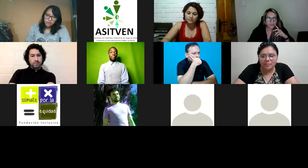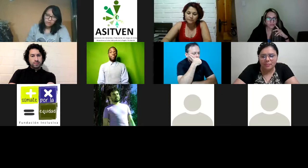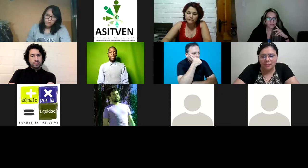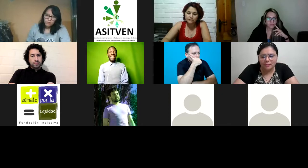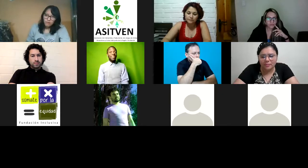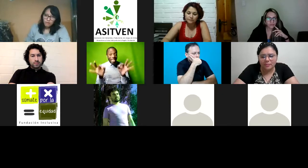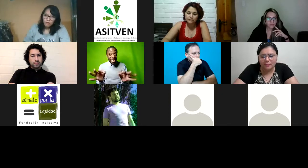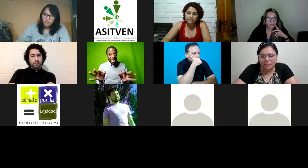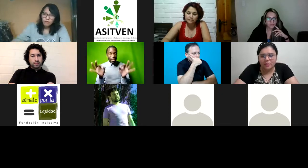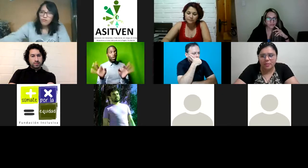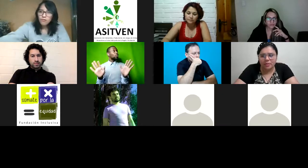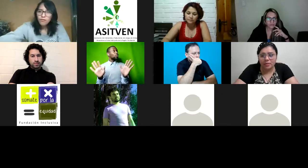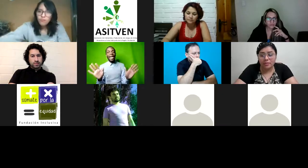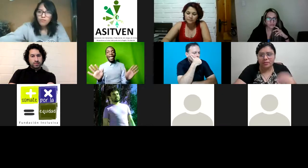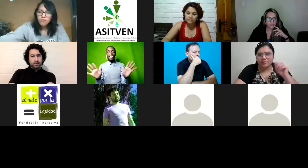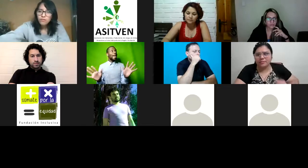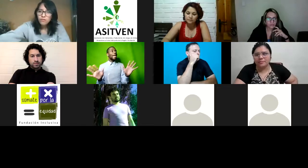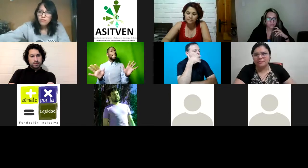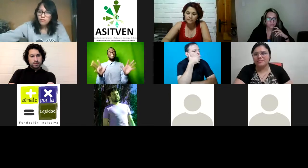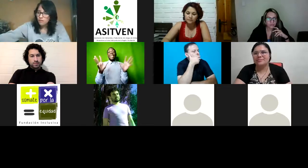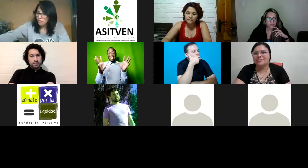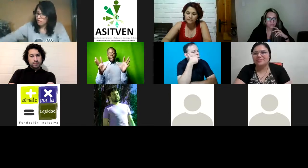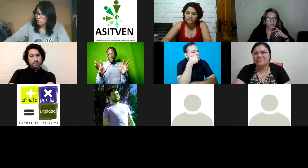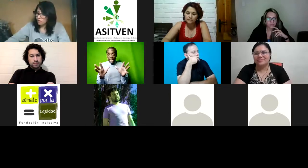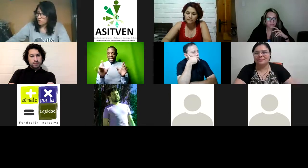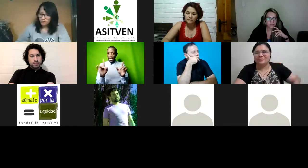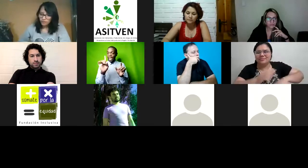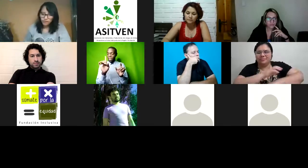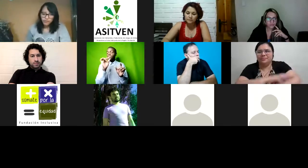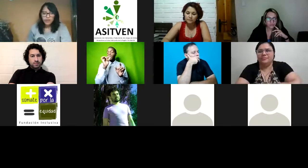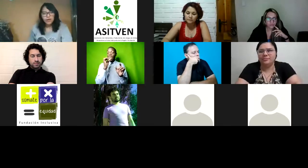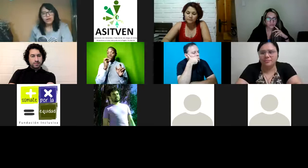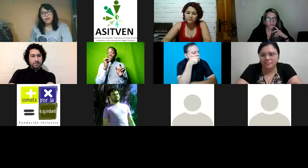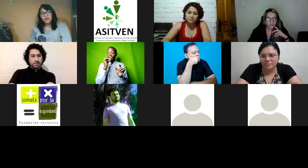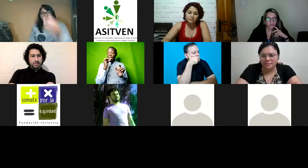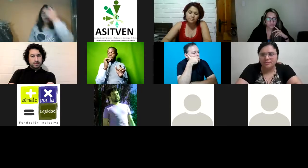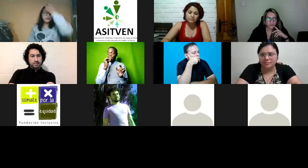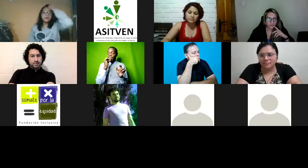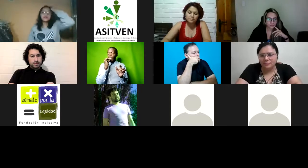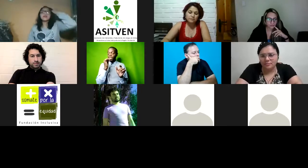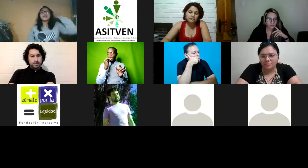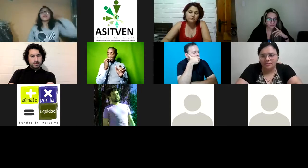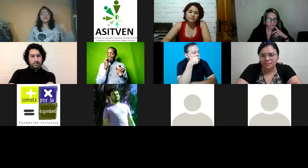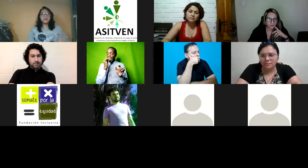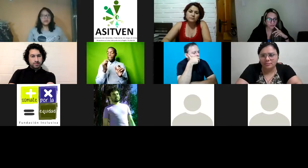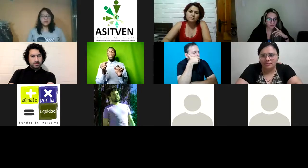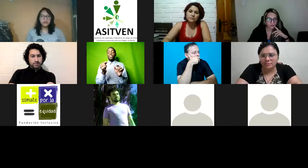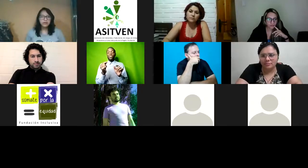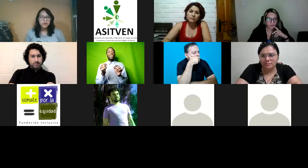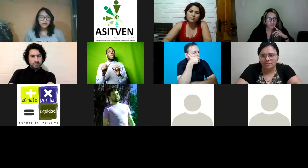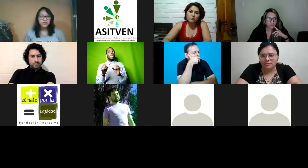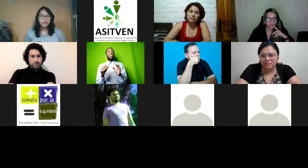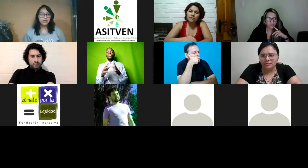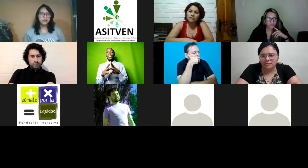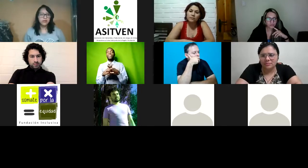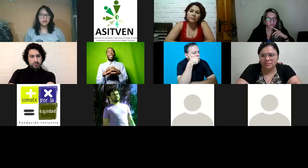australiana. Definidas así, ¿no? Tú tienes que casi llegar y a pesar de que, aunque esto es verdad, aunque esto es así, no